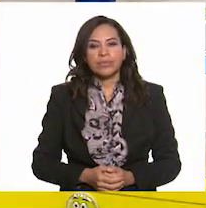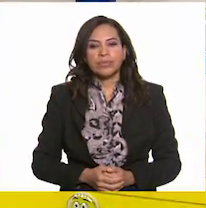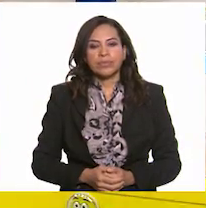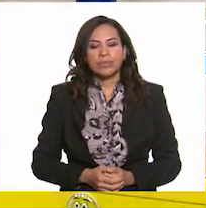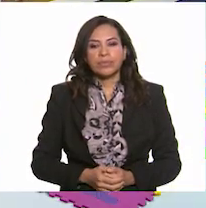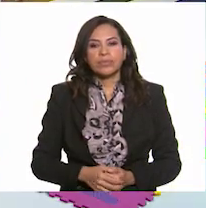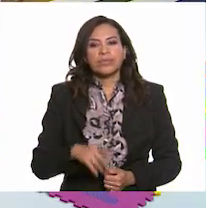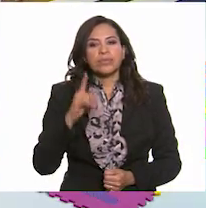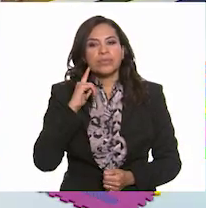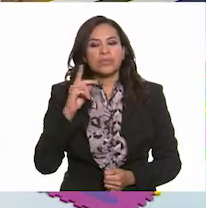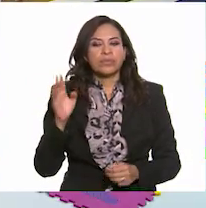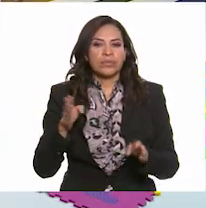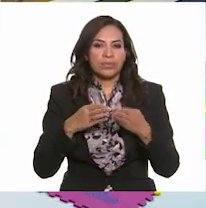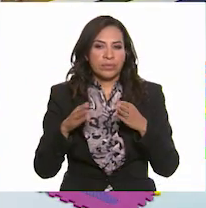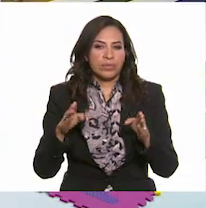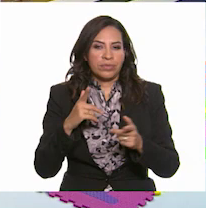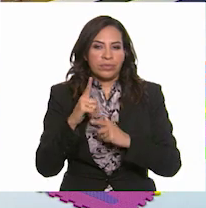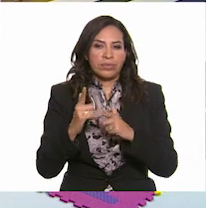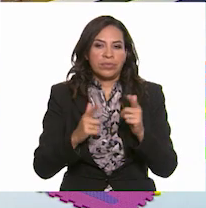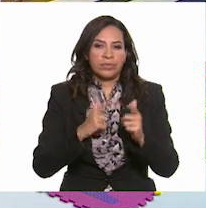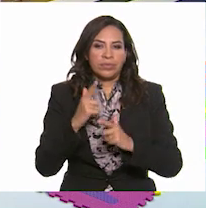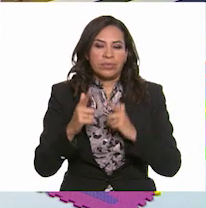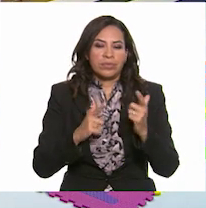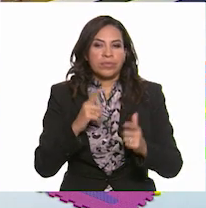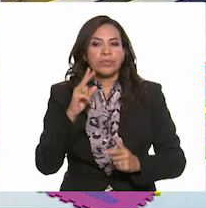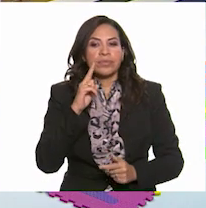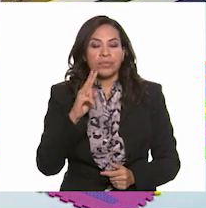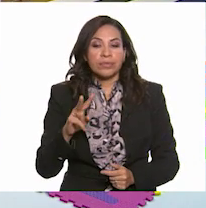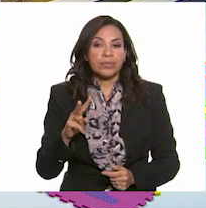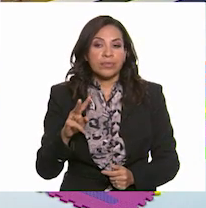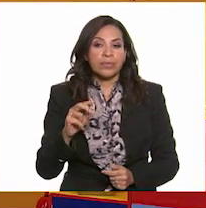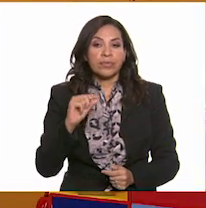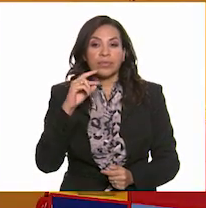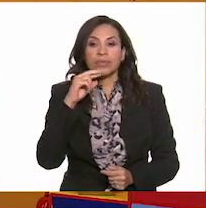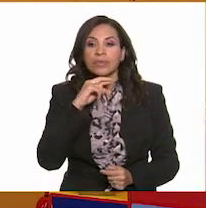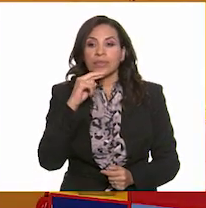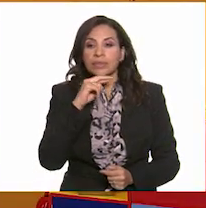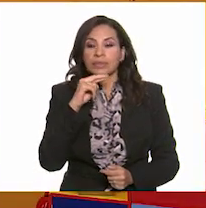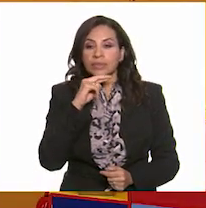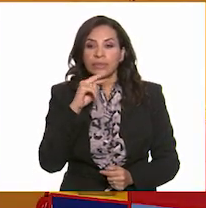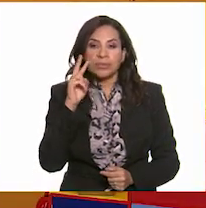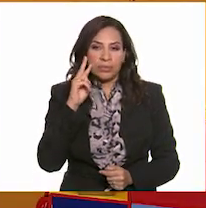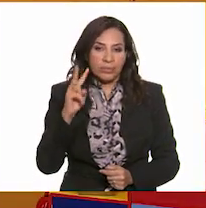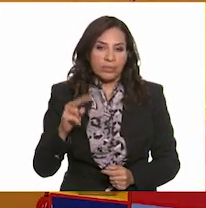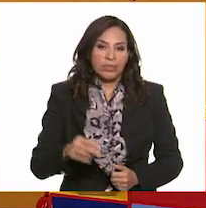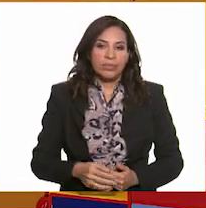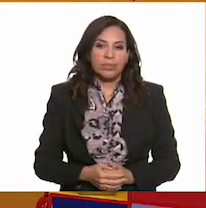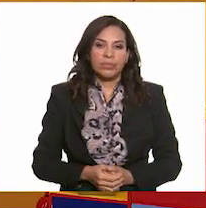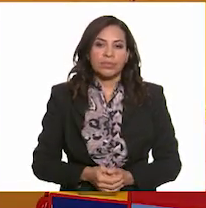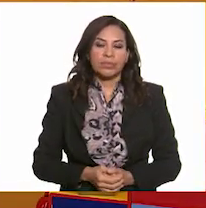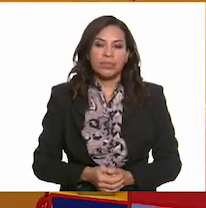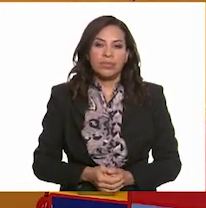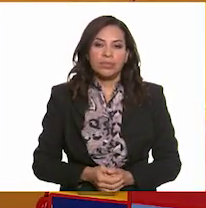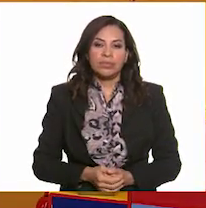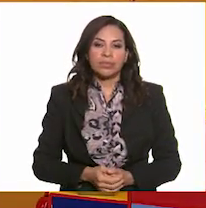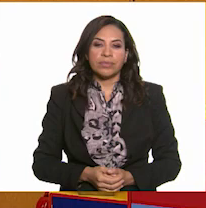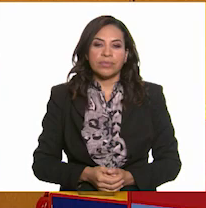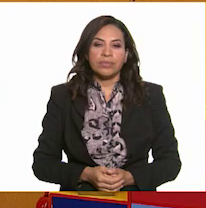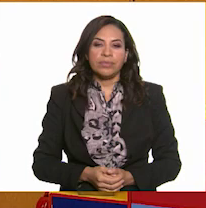Ah. Es una melodía lenta, ¿verdad? Sí. ¿Y si lo hiciéramos un poco más rápido? A ver. A ver.